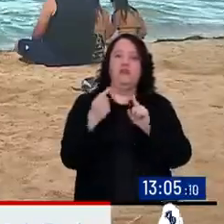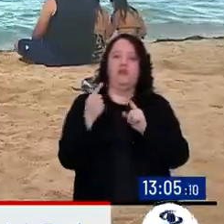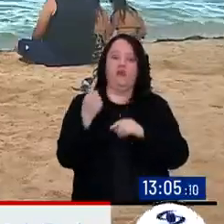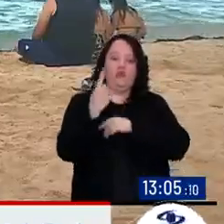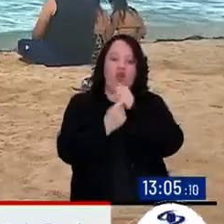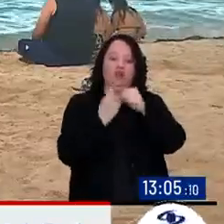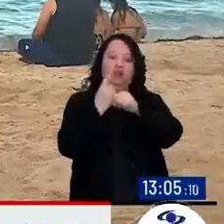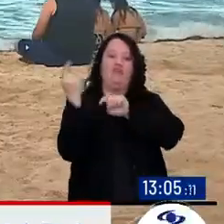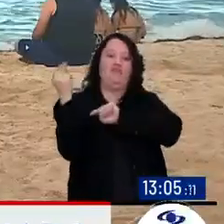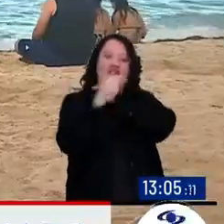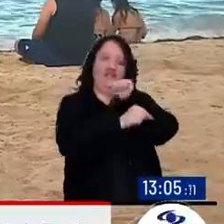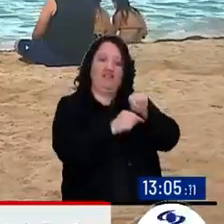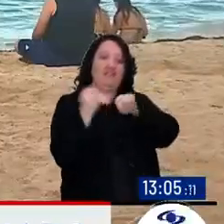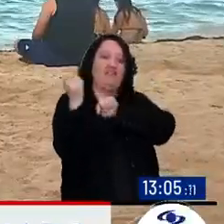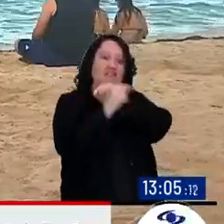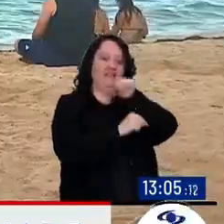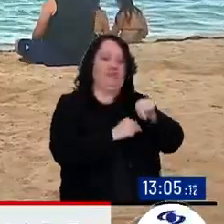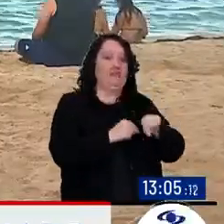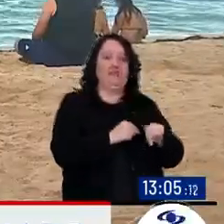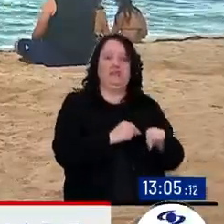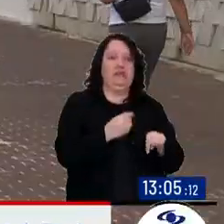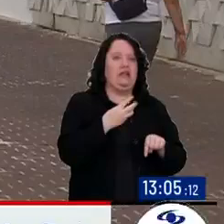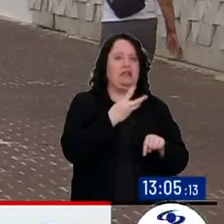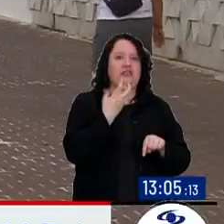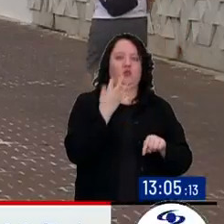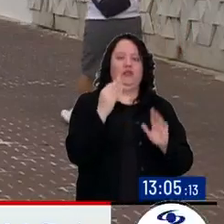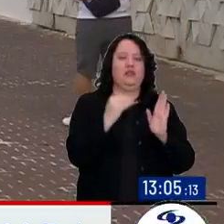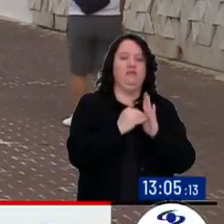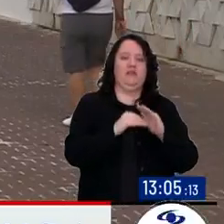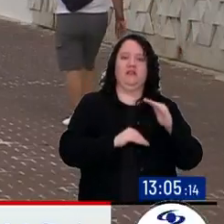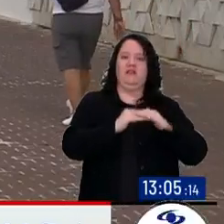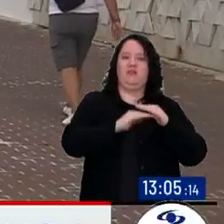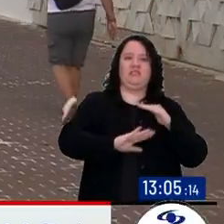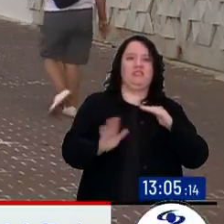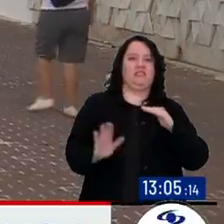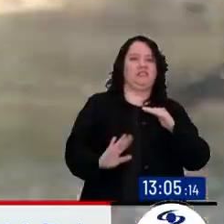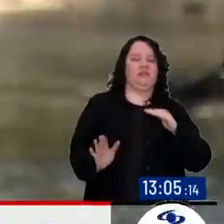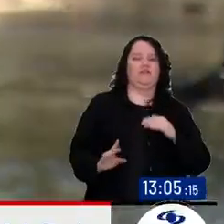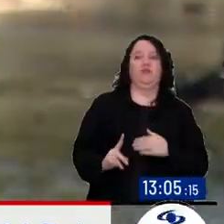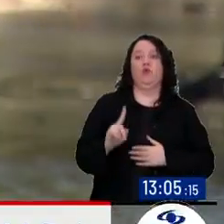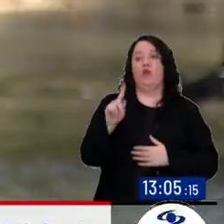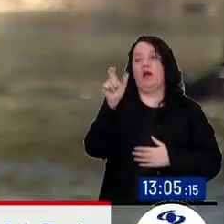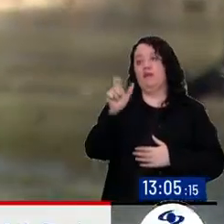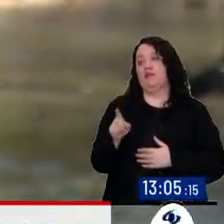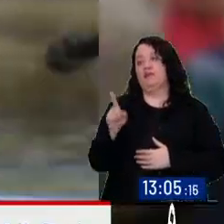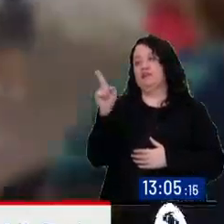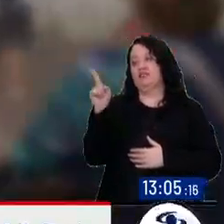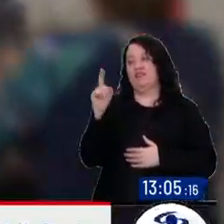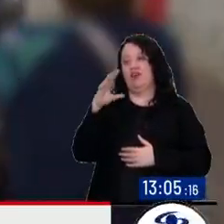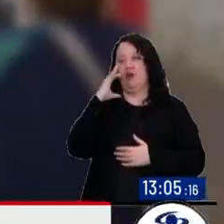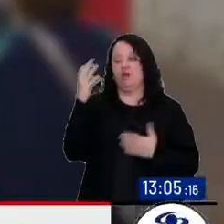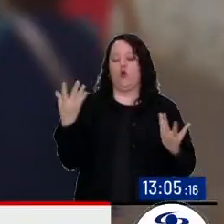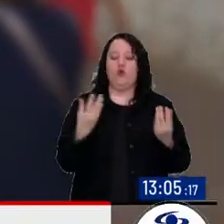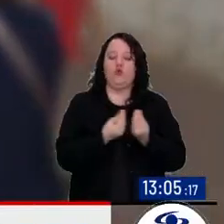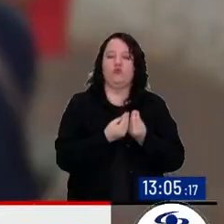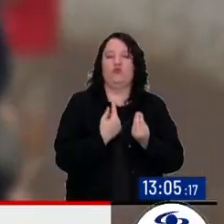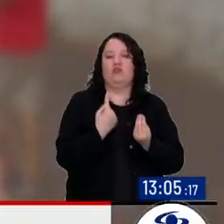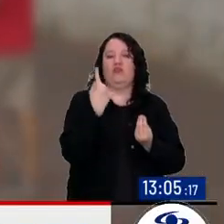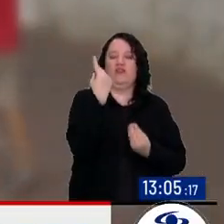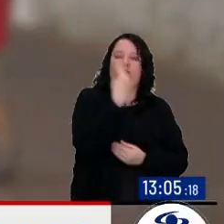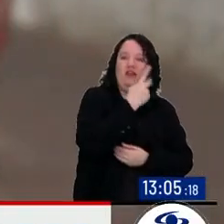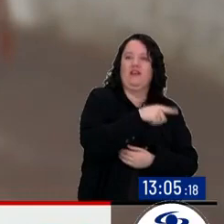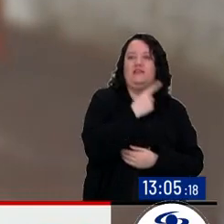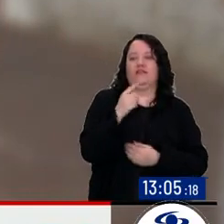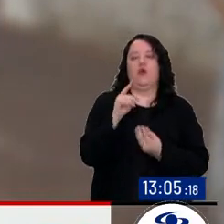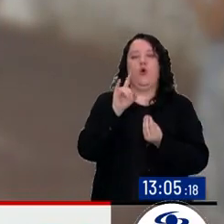año no debería pasar de 350 mil. Una de estas personas, Erlita Arroyo del Partido Verde, Carlos Bryan